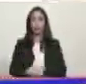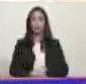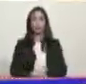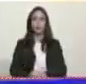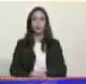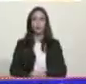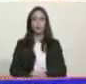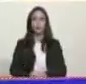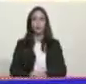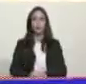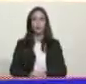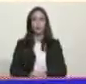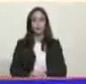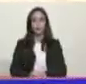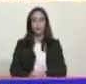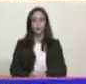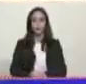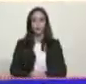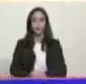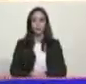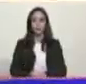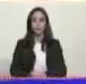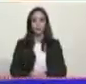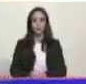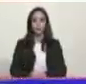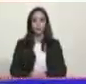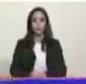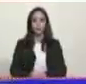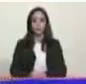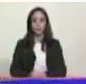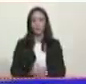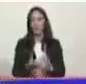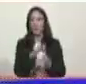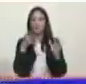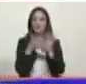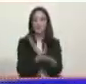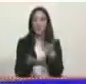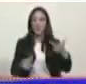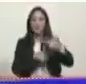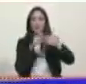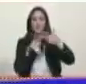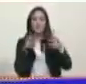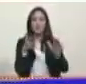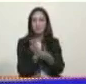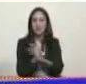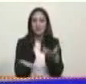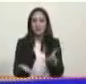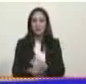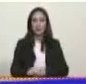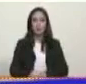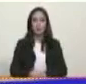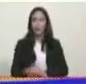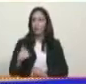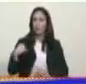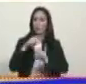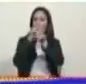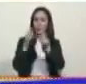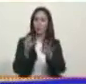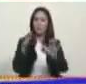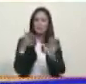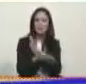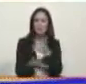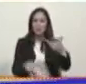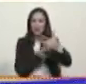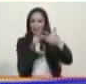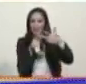raro, que el quien lo lea, sistema de compensación, ¿cómo es esto? Yo lo pregunté. No, es un